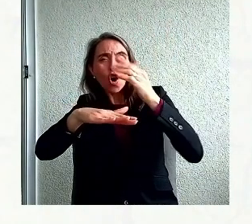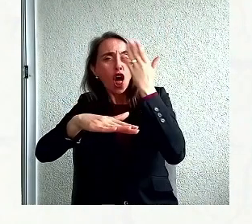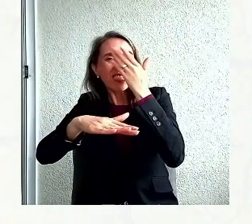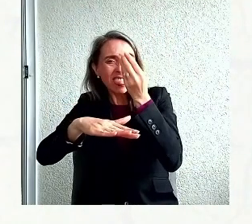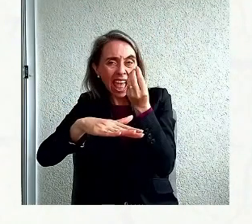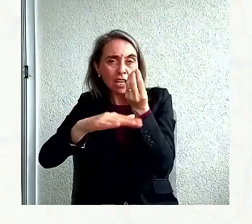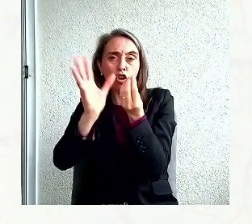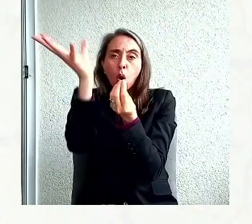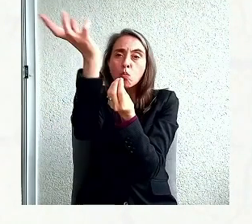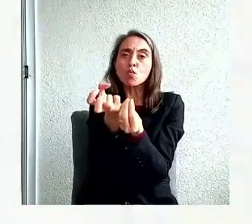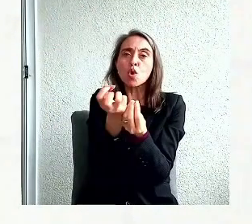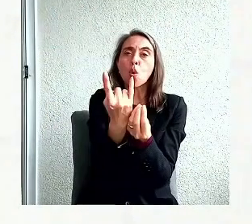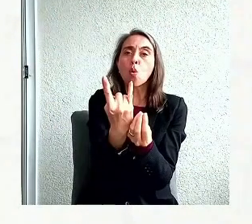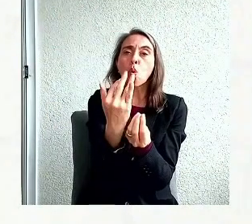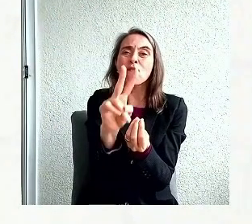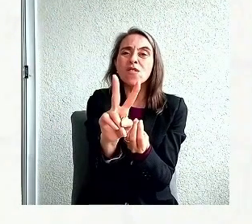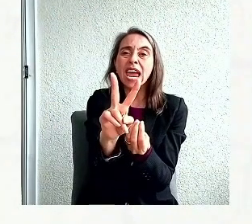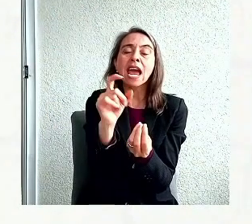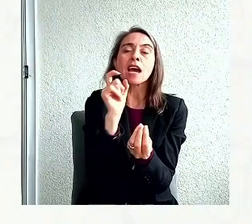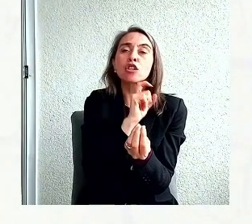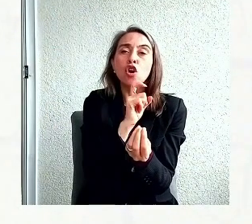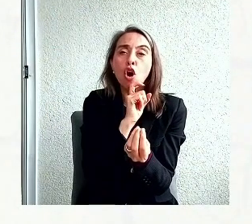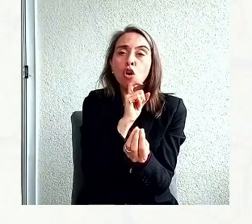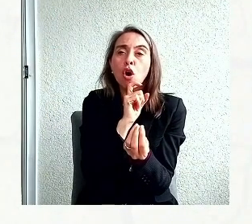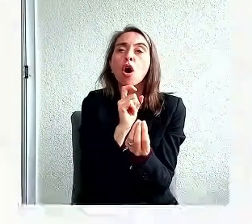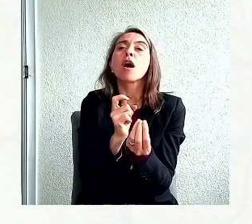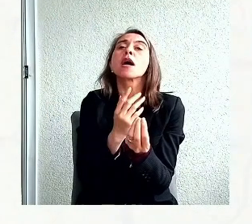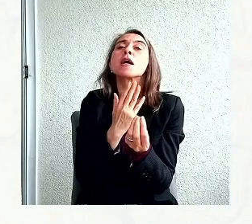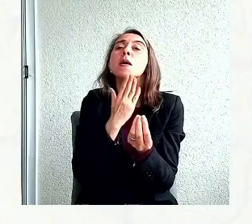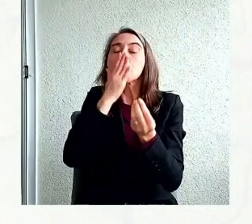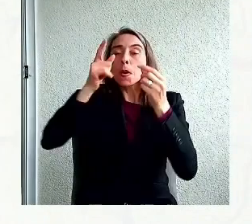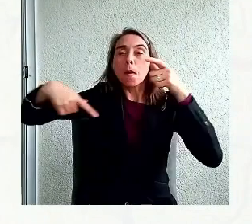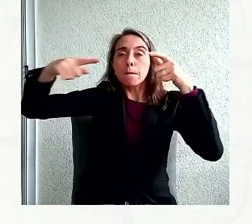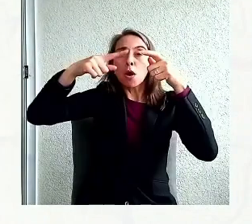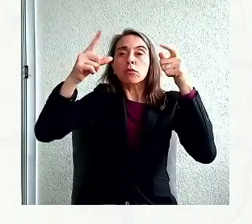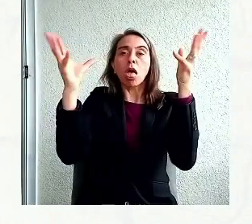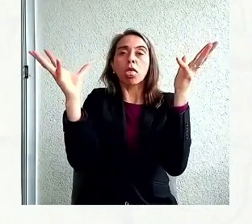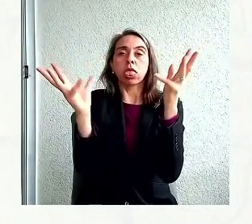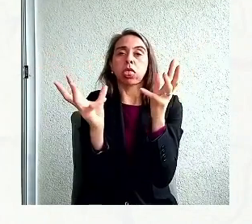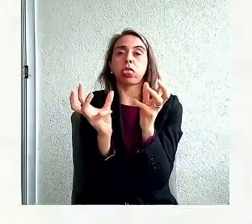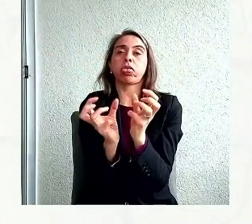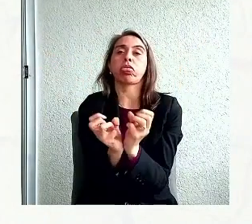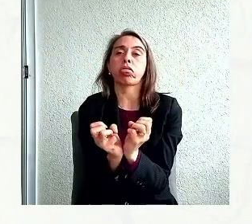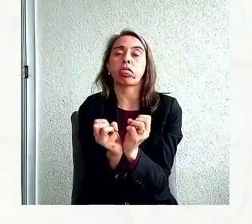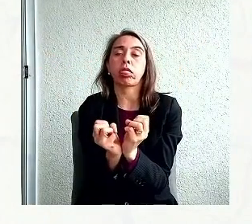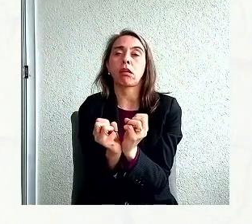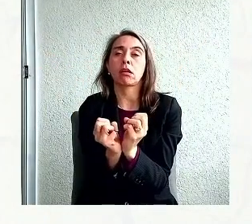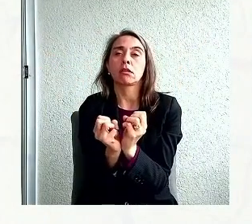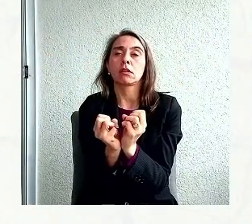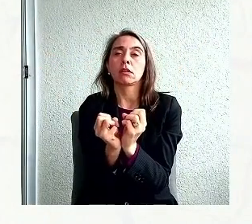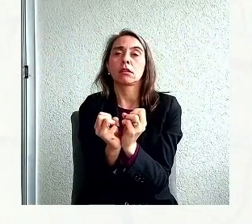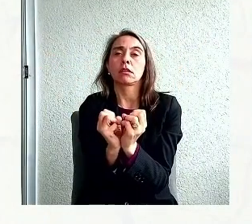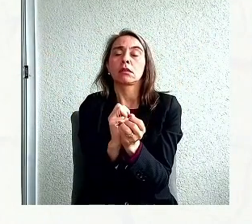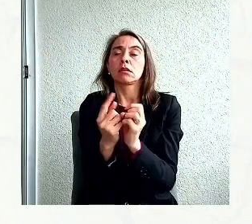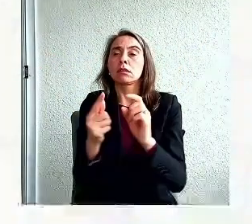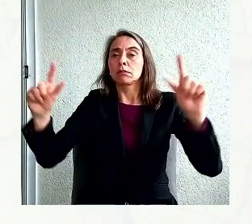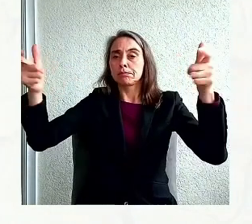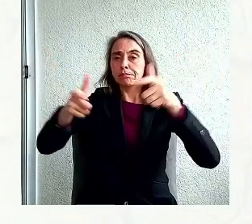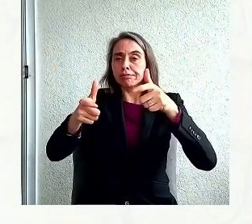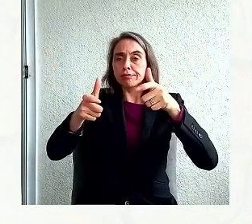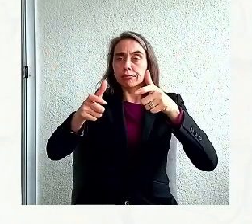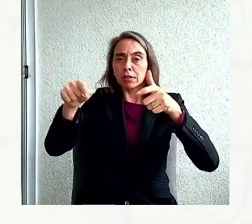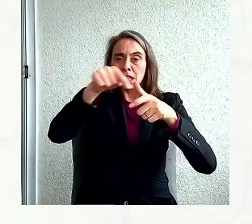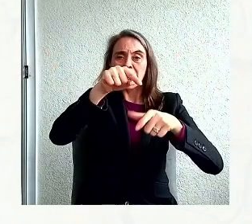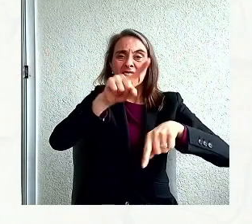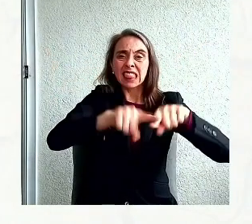áreas, digamos, desprotegidas de nieve, áreas de roca, que son obviamente mucho más absorbedores de radiación y por lo tanto disminuyen de